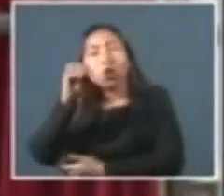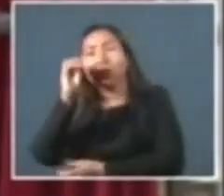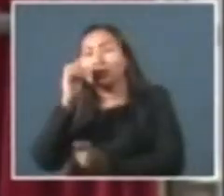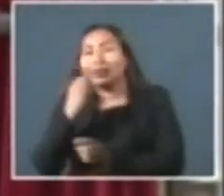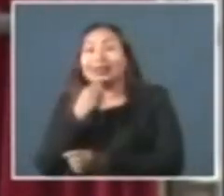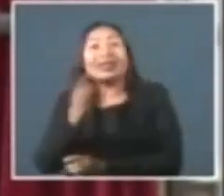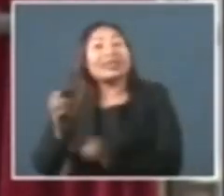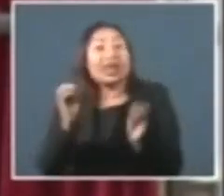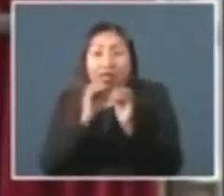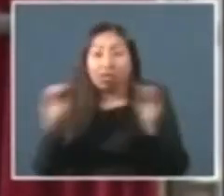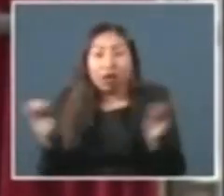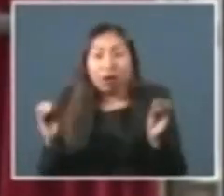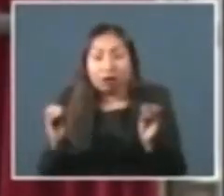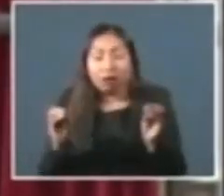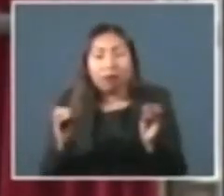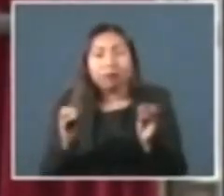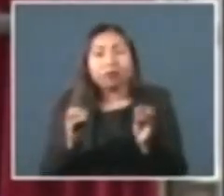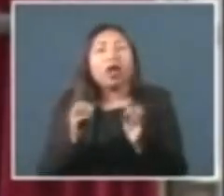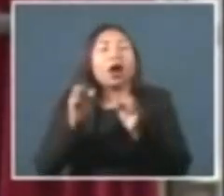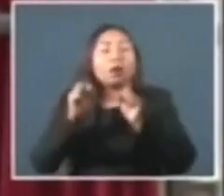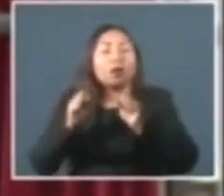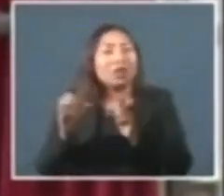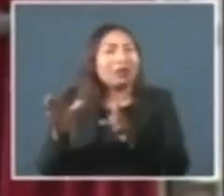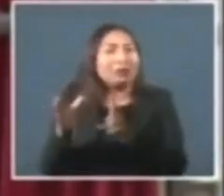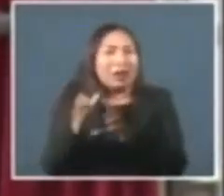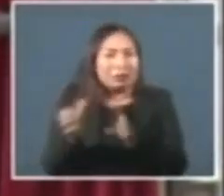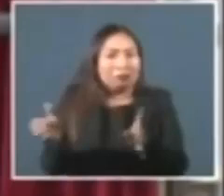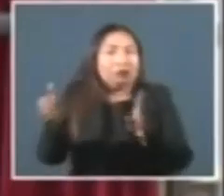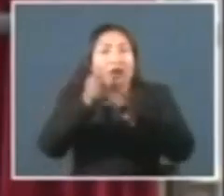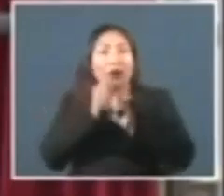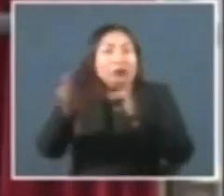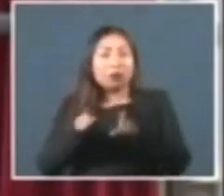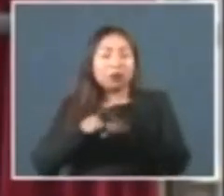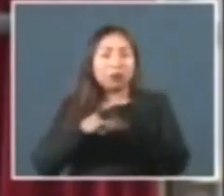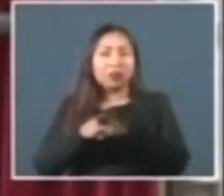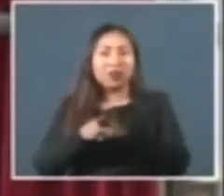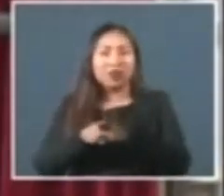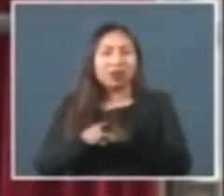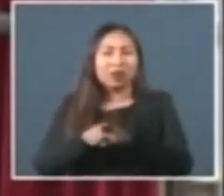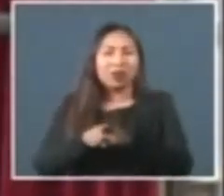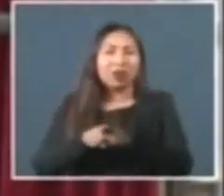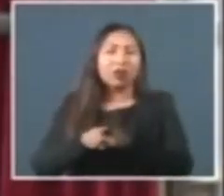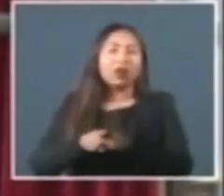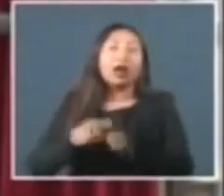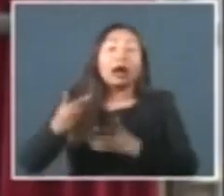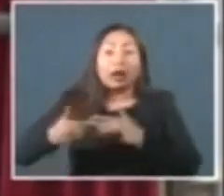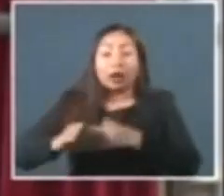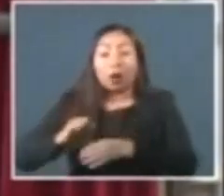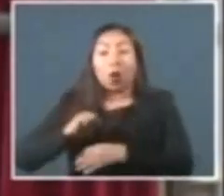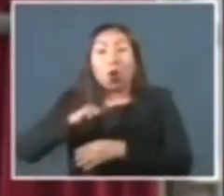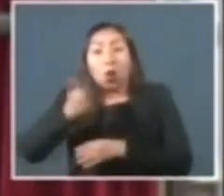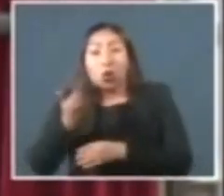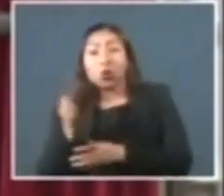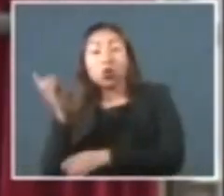que lo vinieron a defender a usted o que aparece con usted en todo. Al día siguiente,